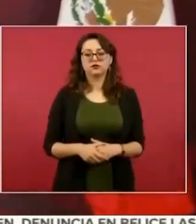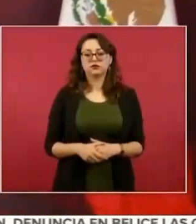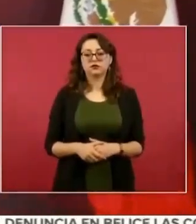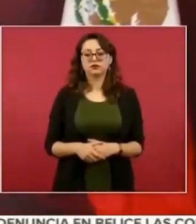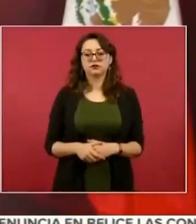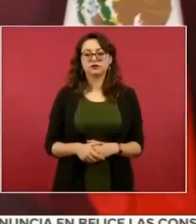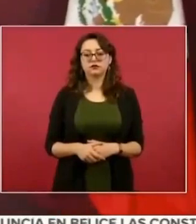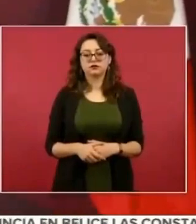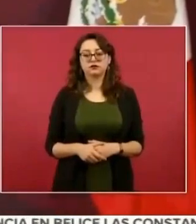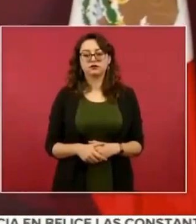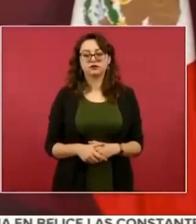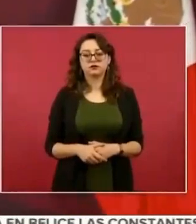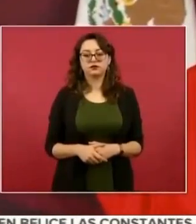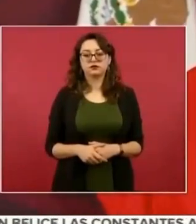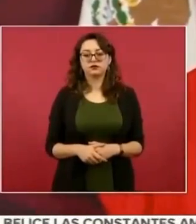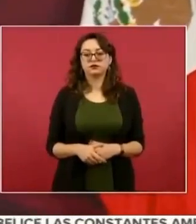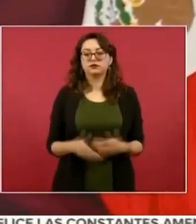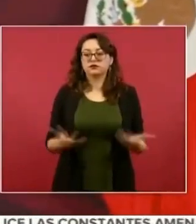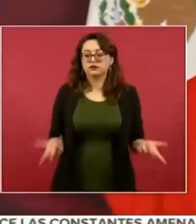es la